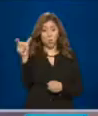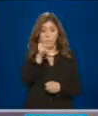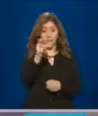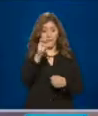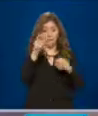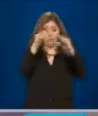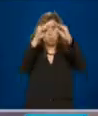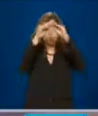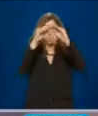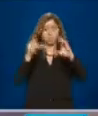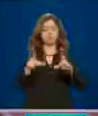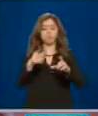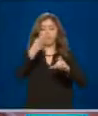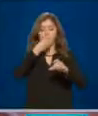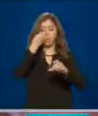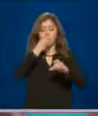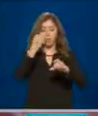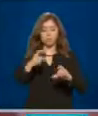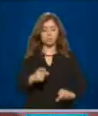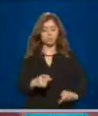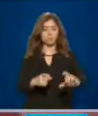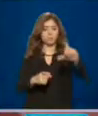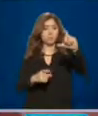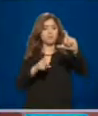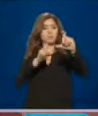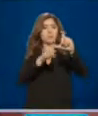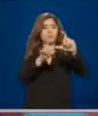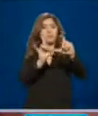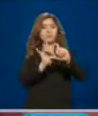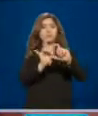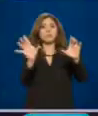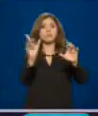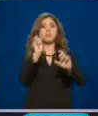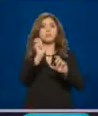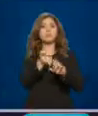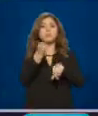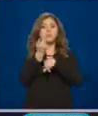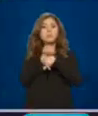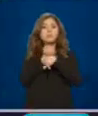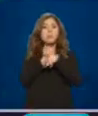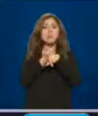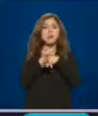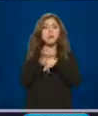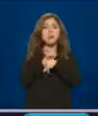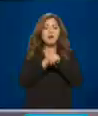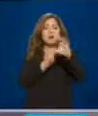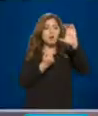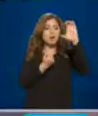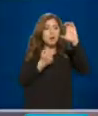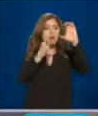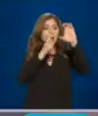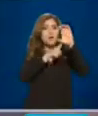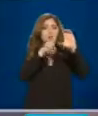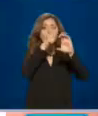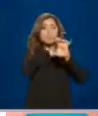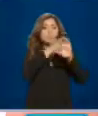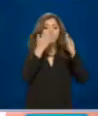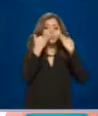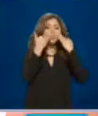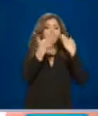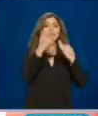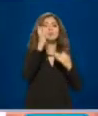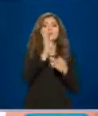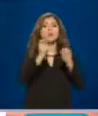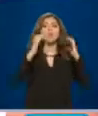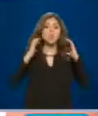hostia. ¿Cómo? Claro, hombre, es la señal de que es el cuerpo y la sangre de Cristo. Es